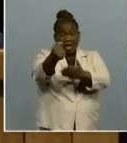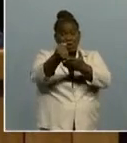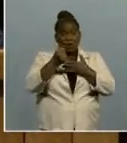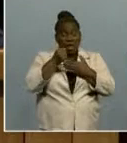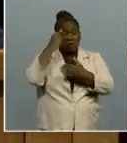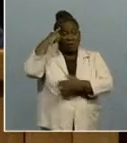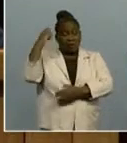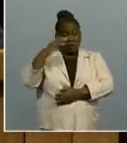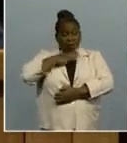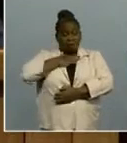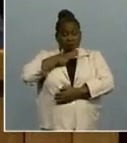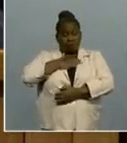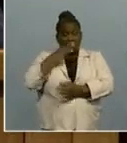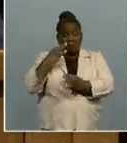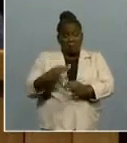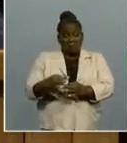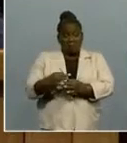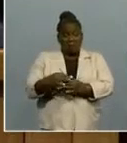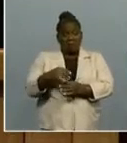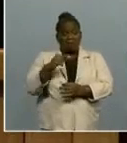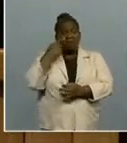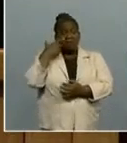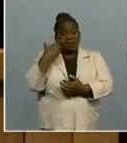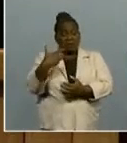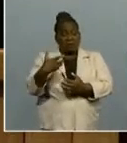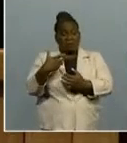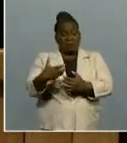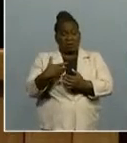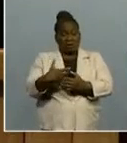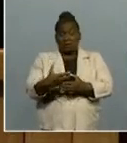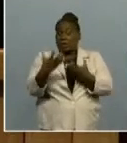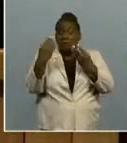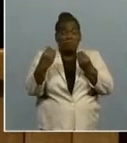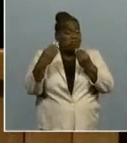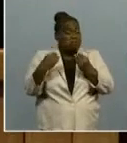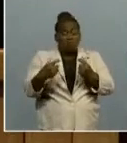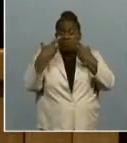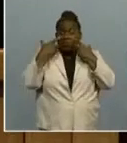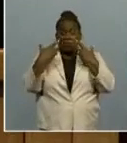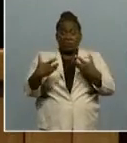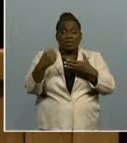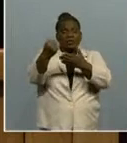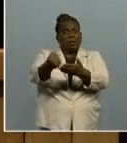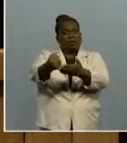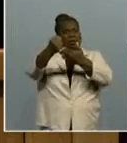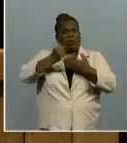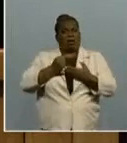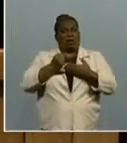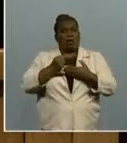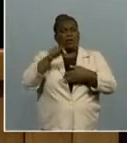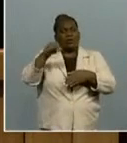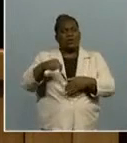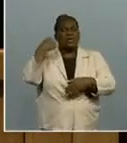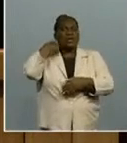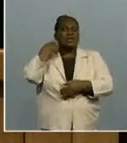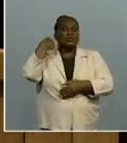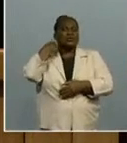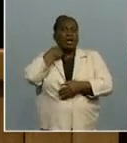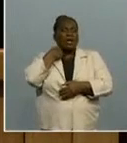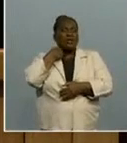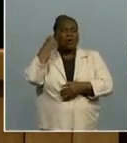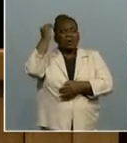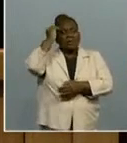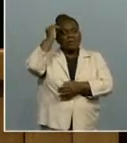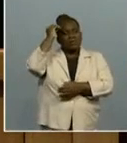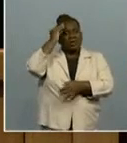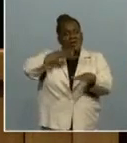en nosotros mismos fue importante muy importante su apoyo de aliento durante estos años de aprendizaje y